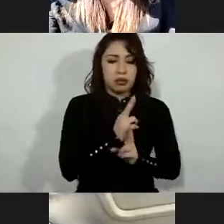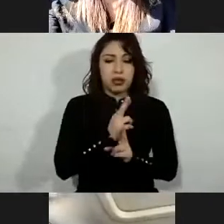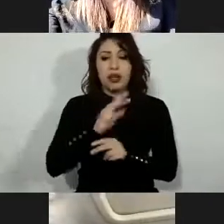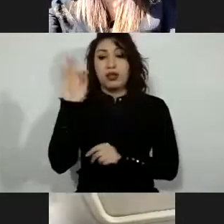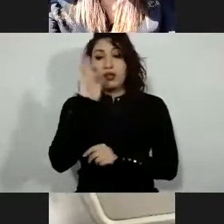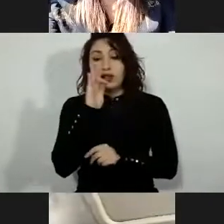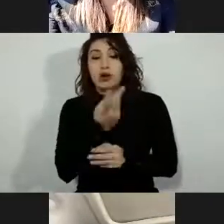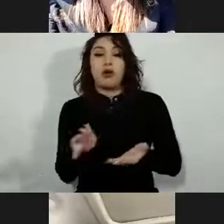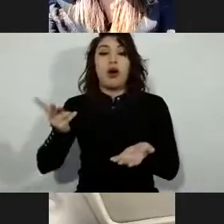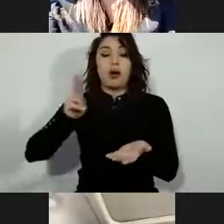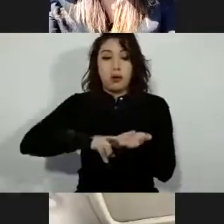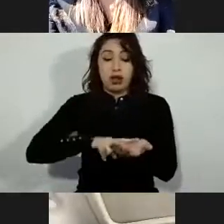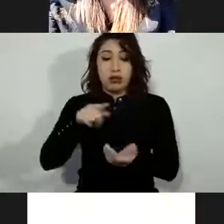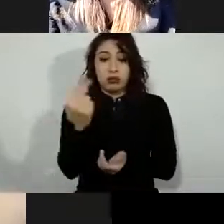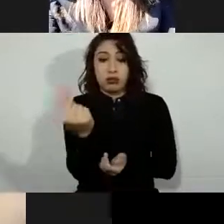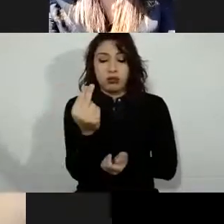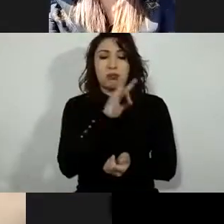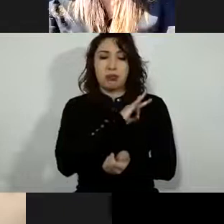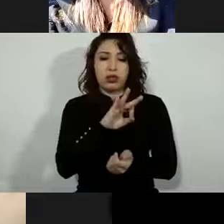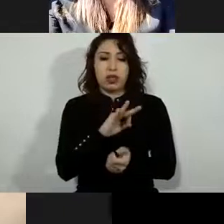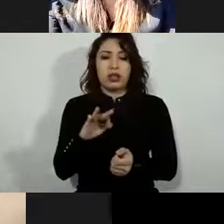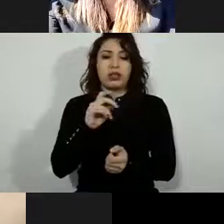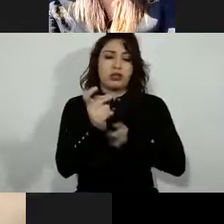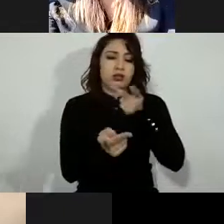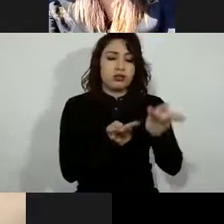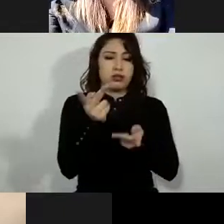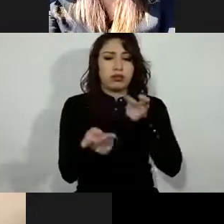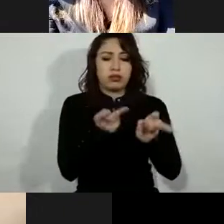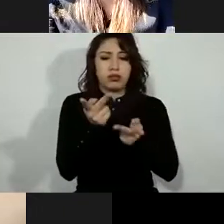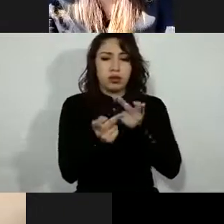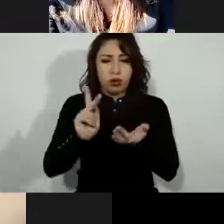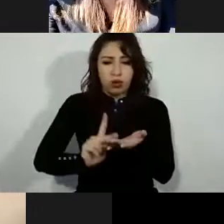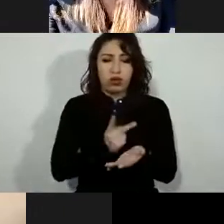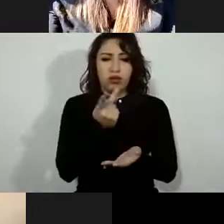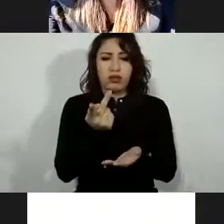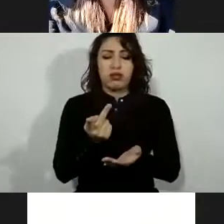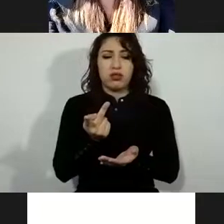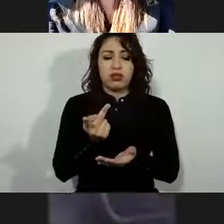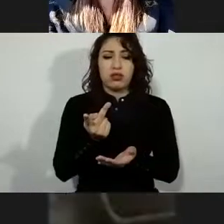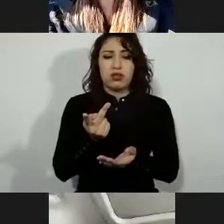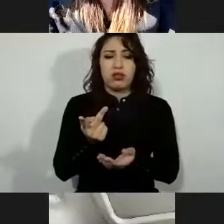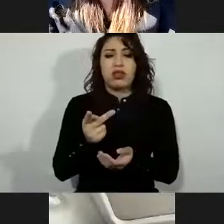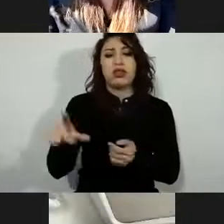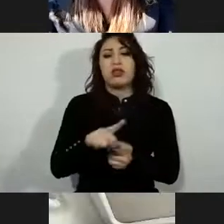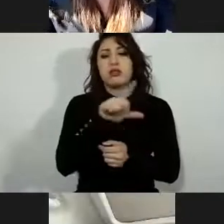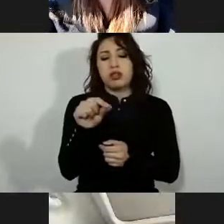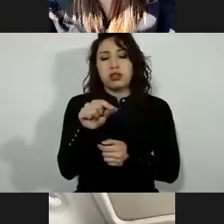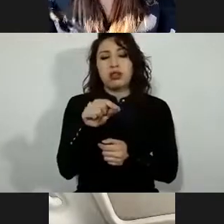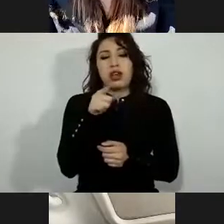pues se abrirá una segunda ronda en donde los legisladores podrán hacer esas preguntas y se cerrará con